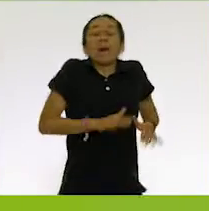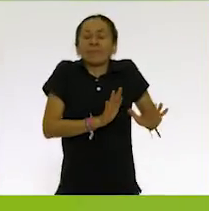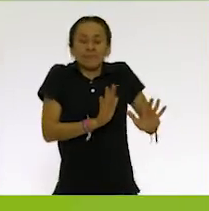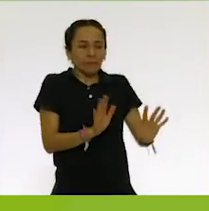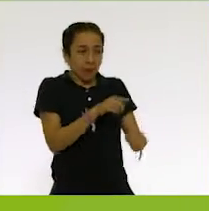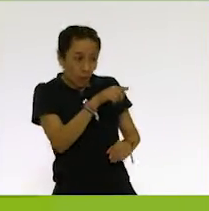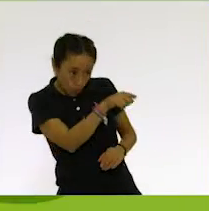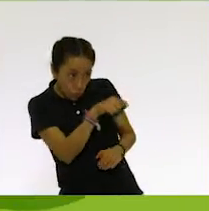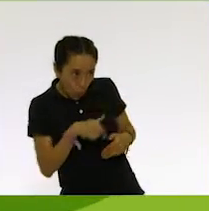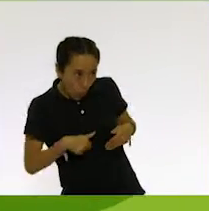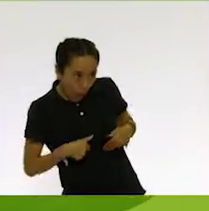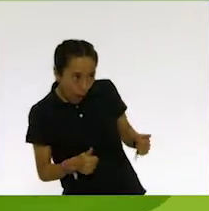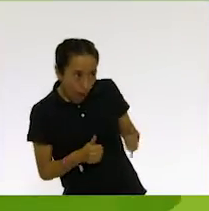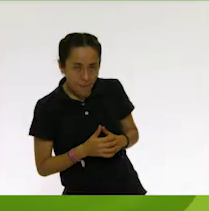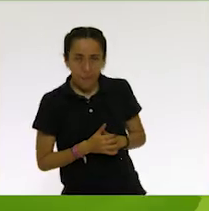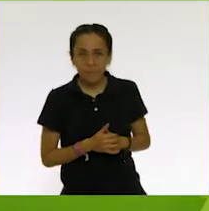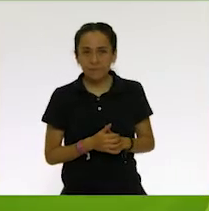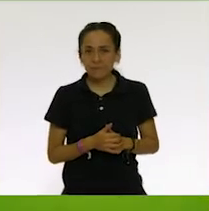contestó,